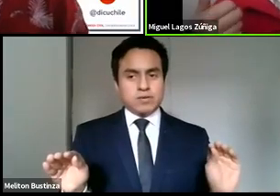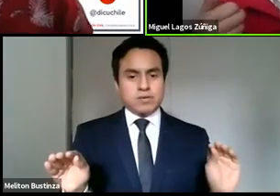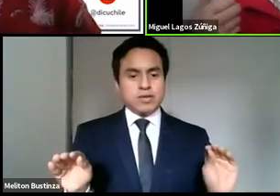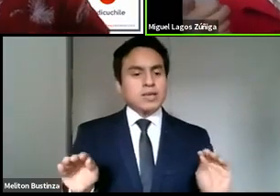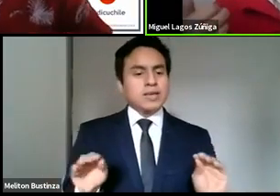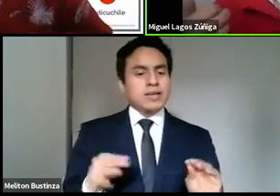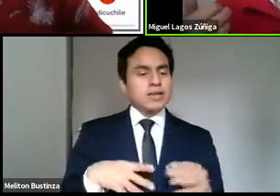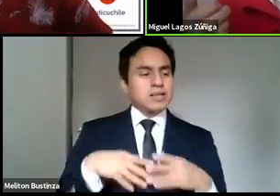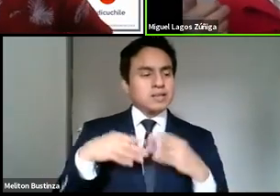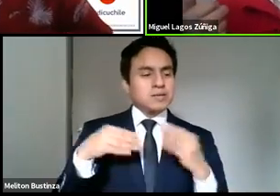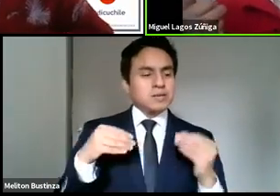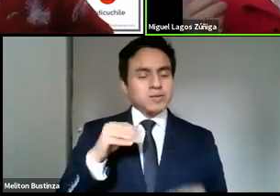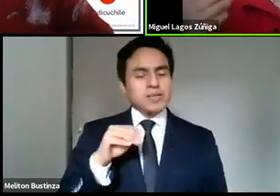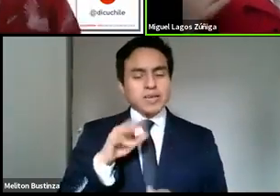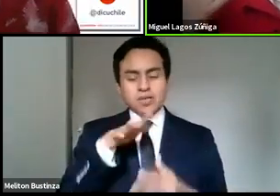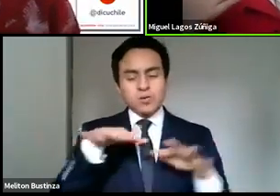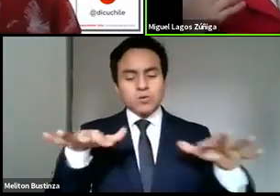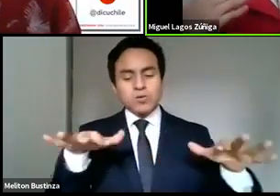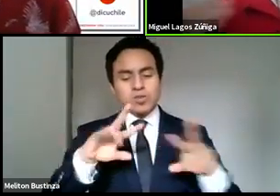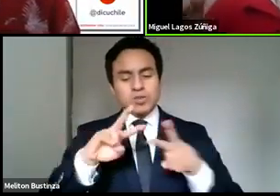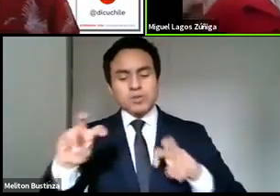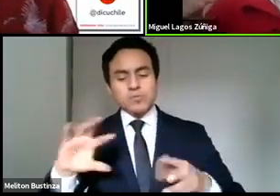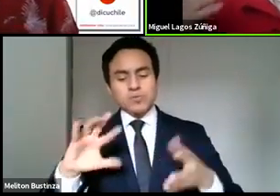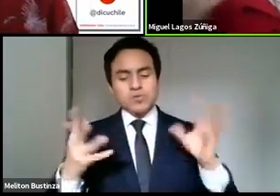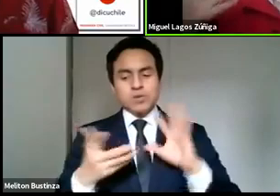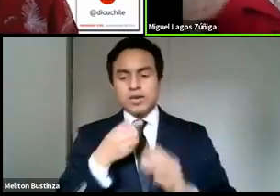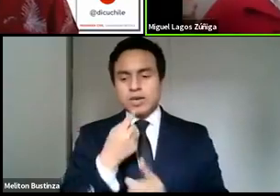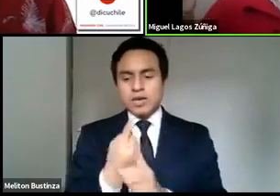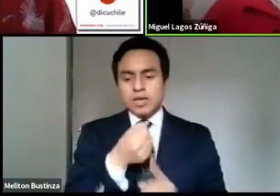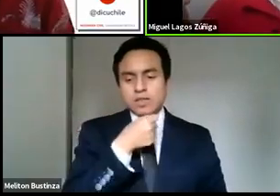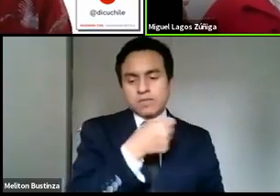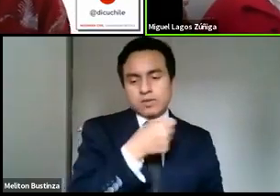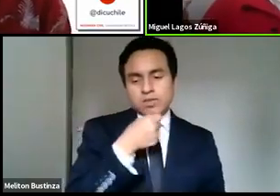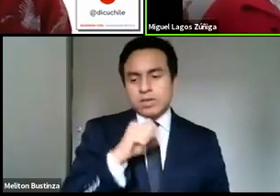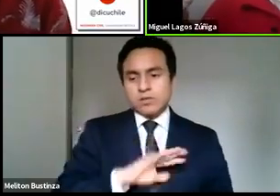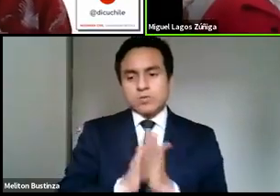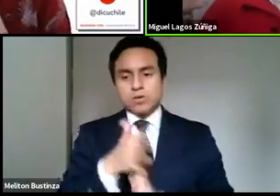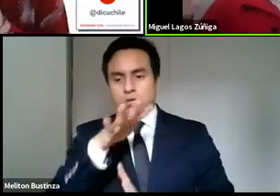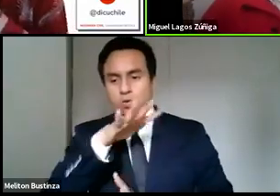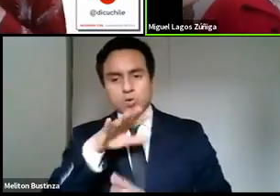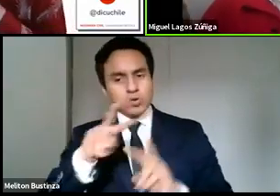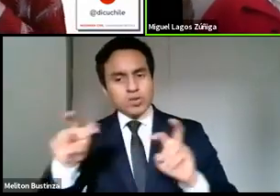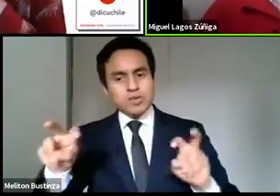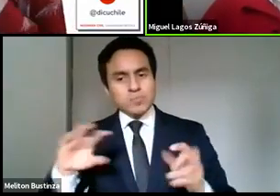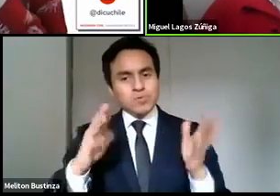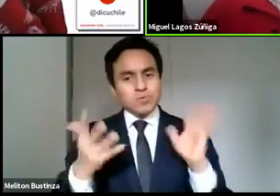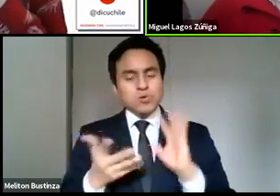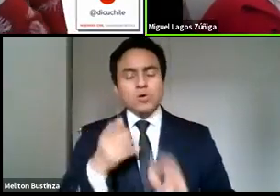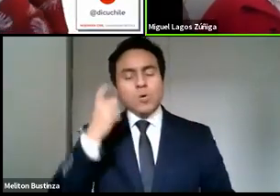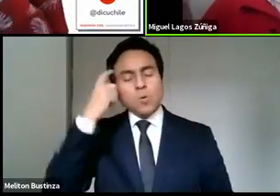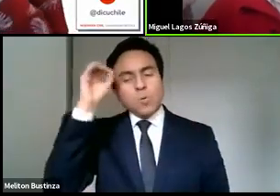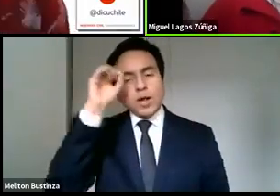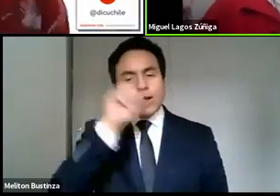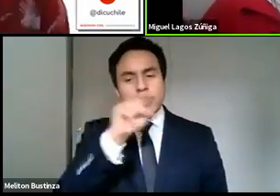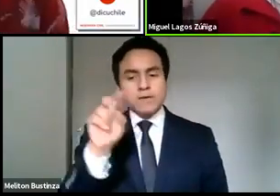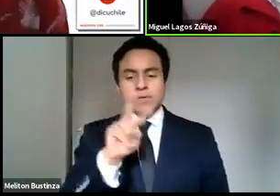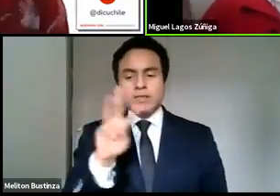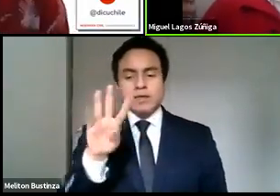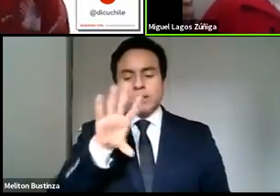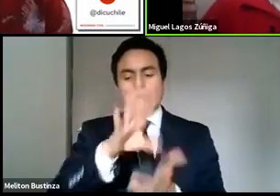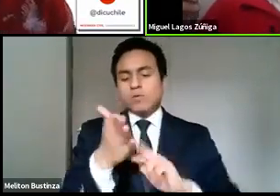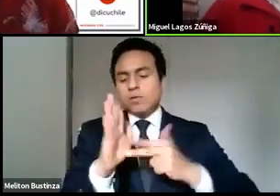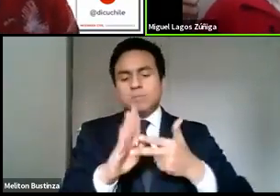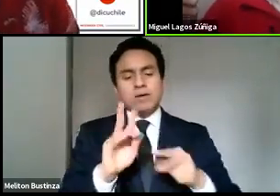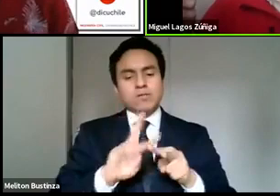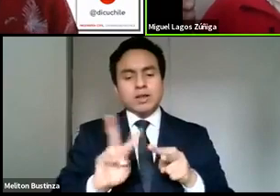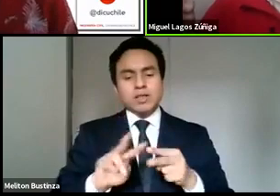los hidrólogos nuevamente del mundo, y se hicieron entrevistas como a todos los hidrólogos del mundo, de cuáles creen ustedes que son los 23 problemas no